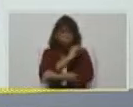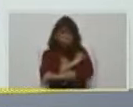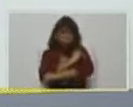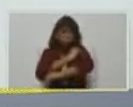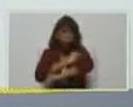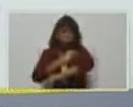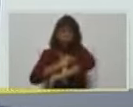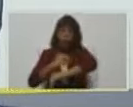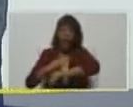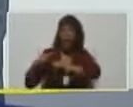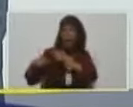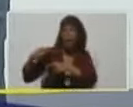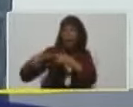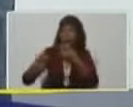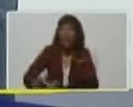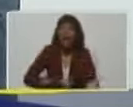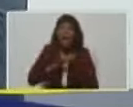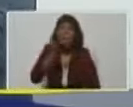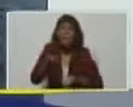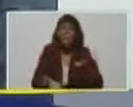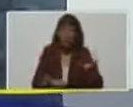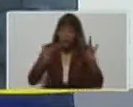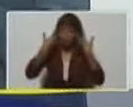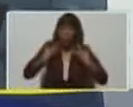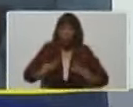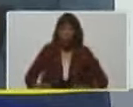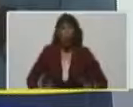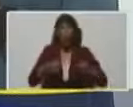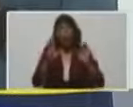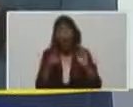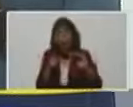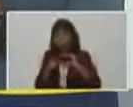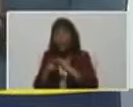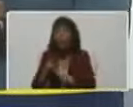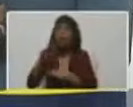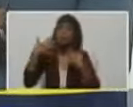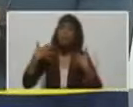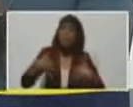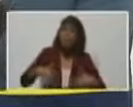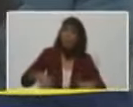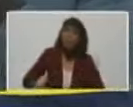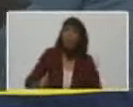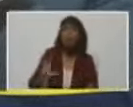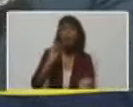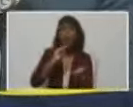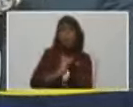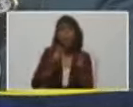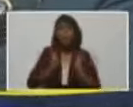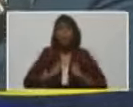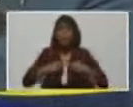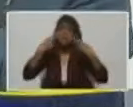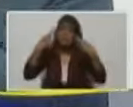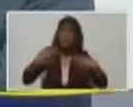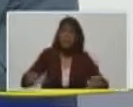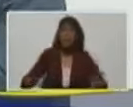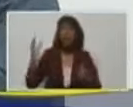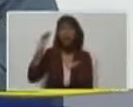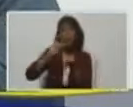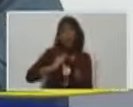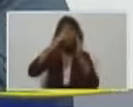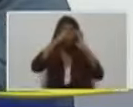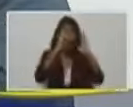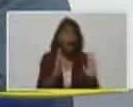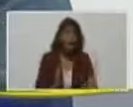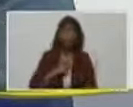las secuelas que tenga cualquier paciente y después ser reincorporado a la sociedad, que es lo que mayormente interesa y más importa, que el paciente